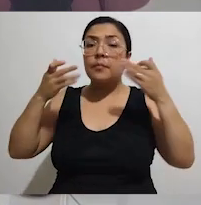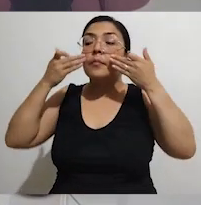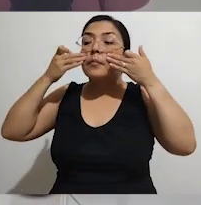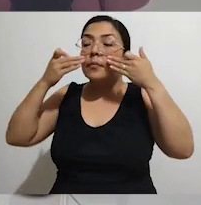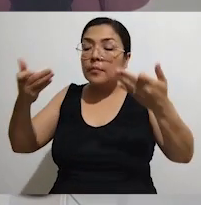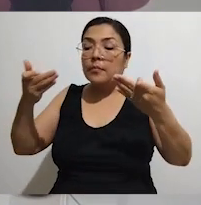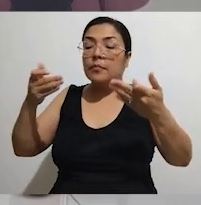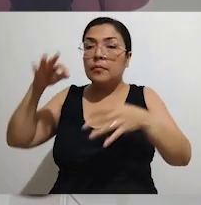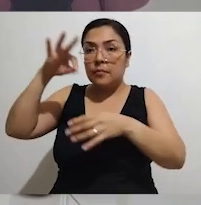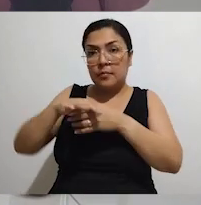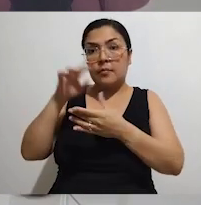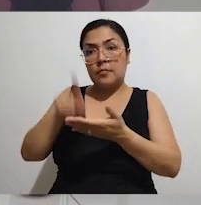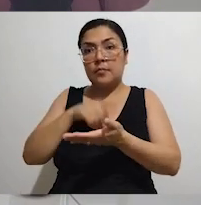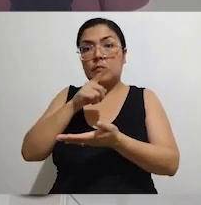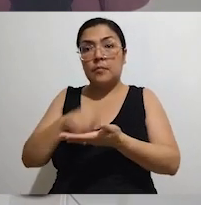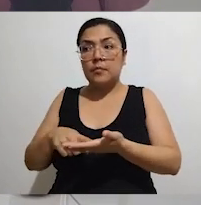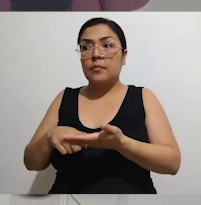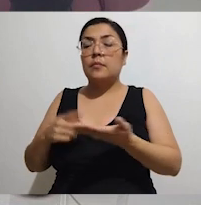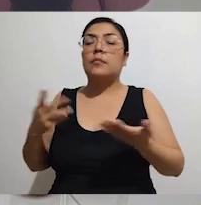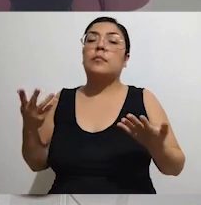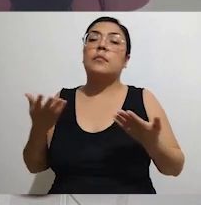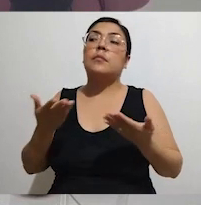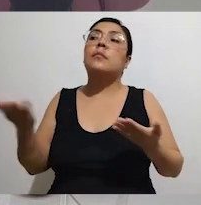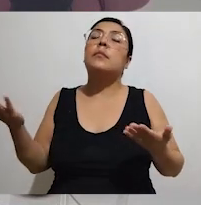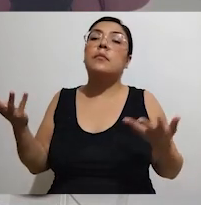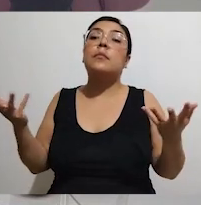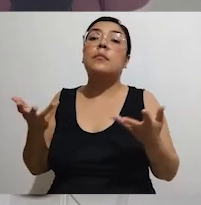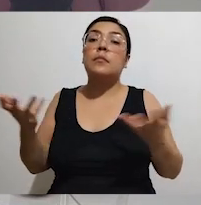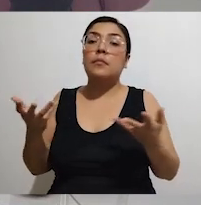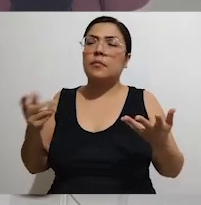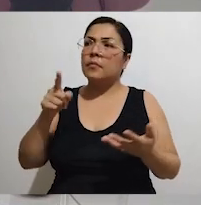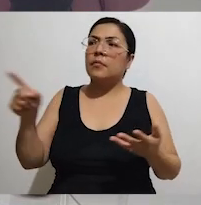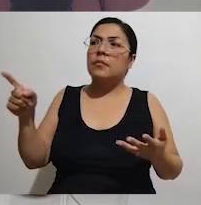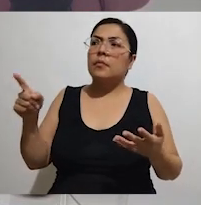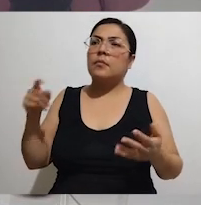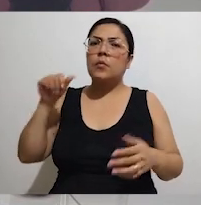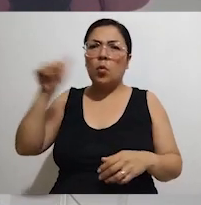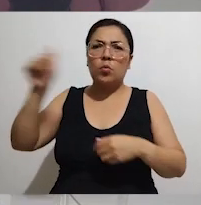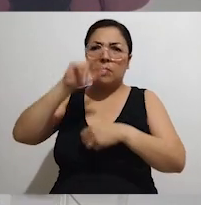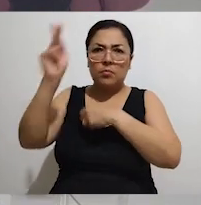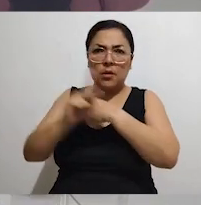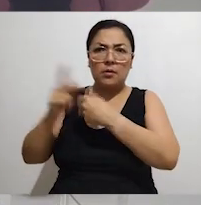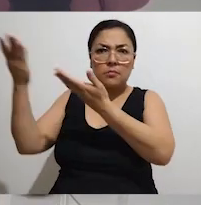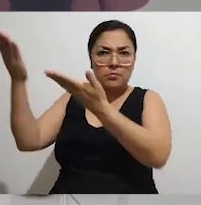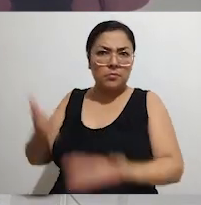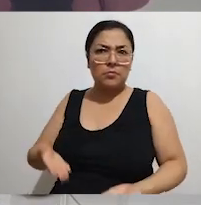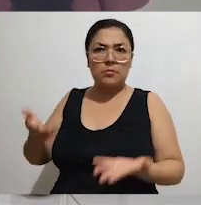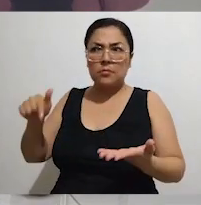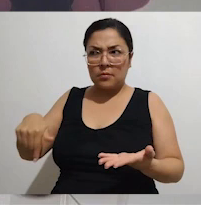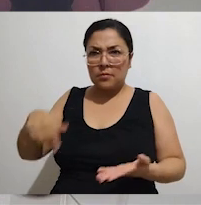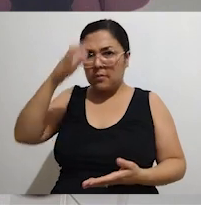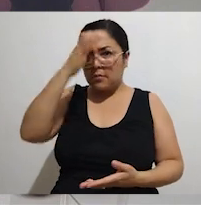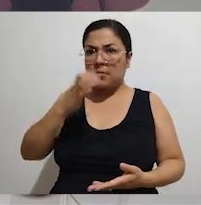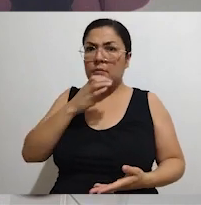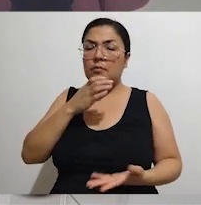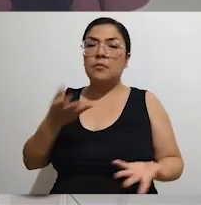dicho, esta jornada electoral, hablar de los visitantes extranjeros que también tuvimos aquí en el estado de Coahuila,